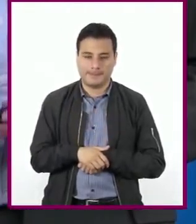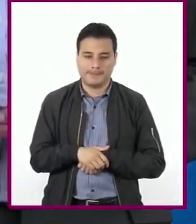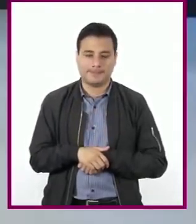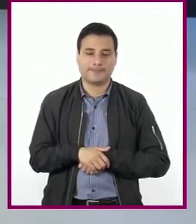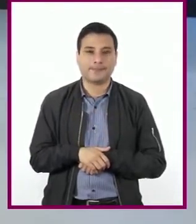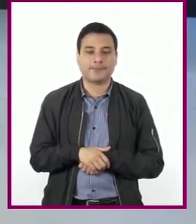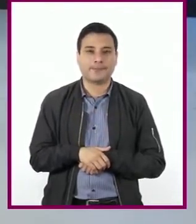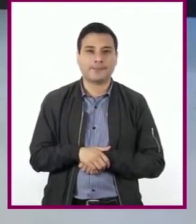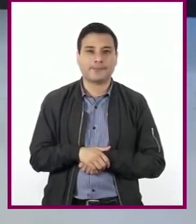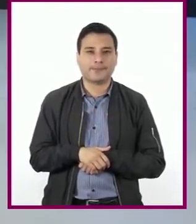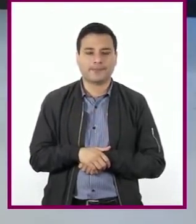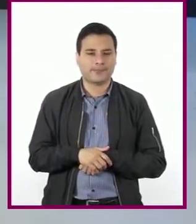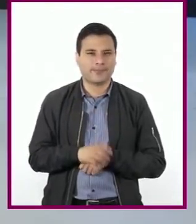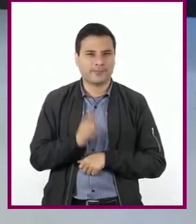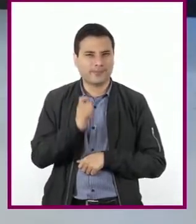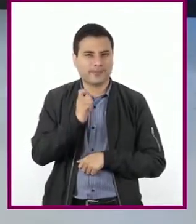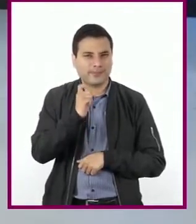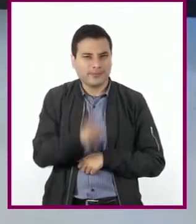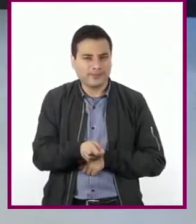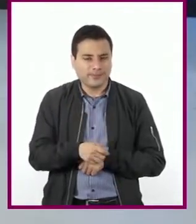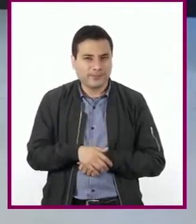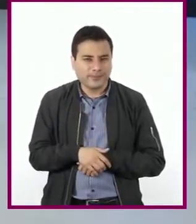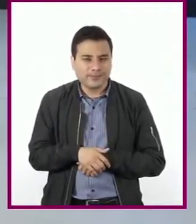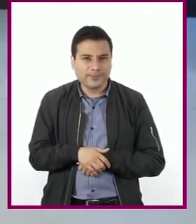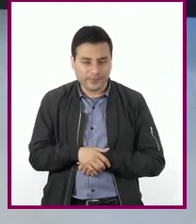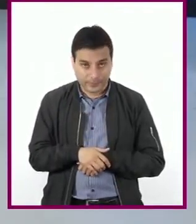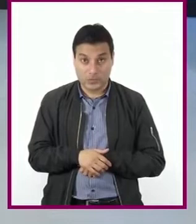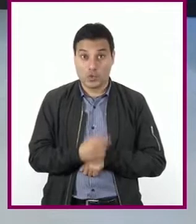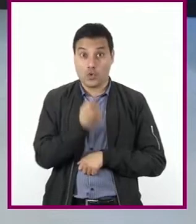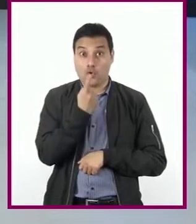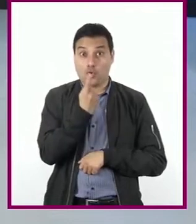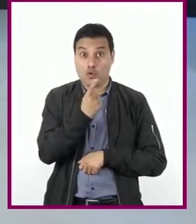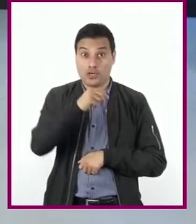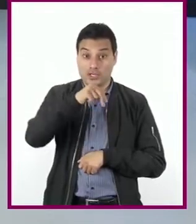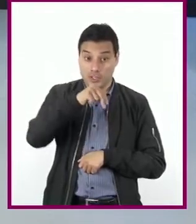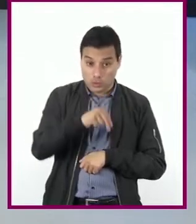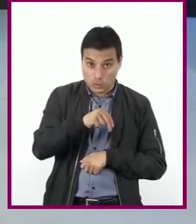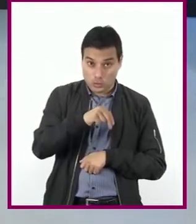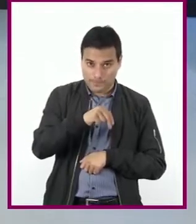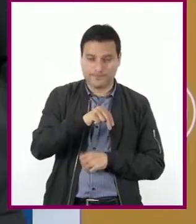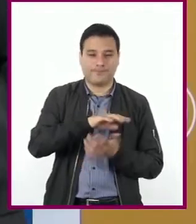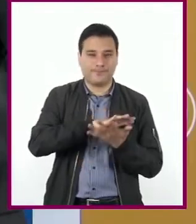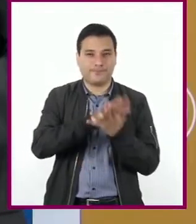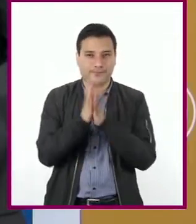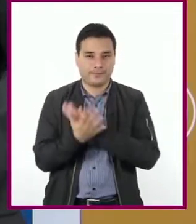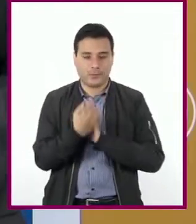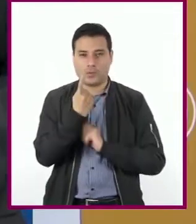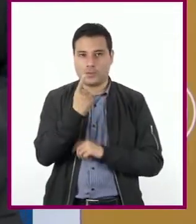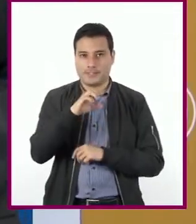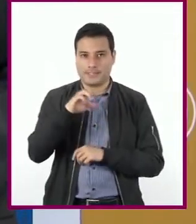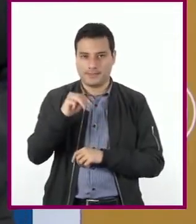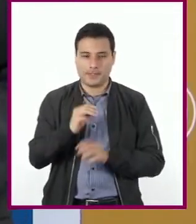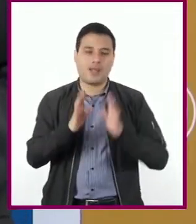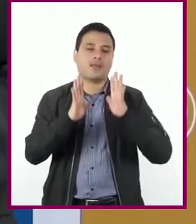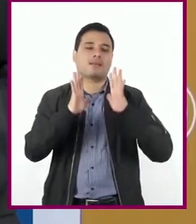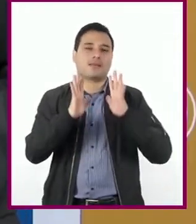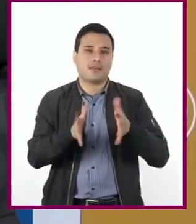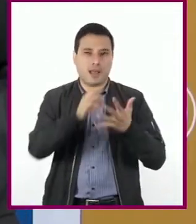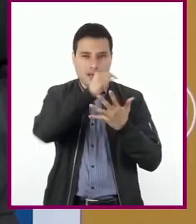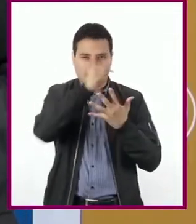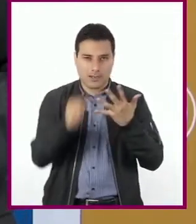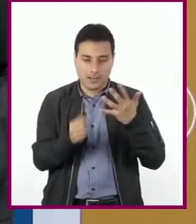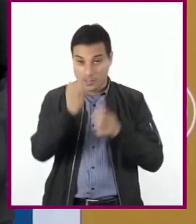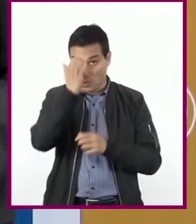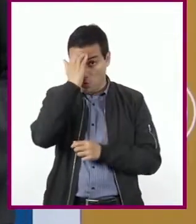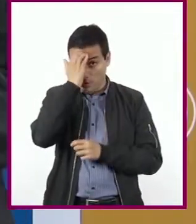automóvil. Entonces, en este caso, un newton es igual a un centímetro. Ya que aclaramos los elementos de un